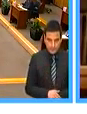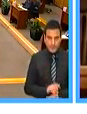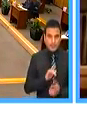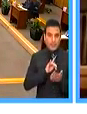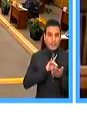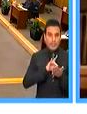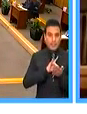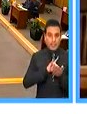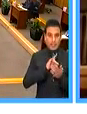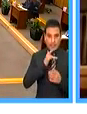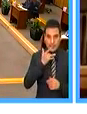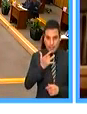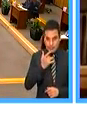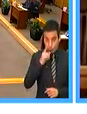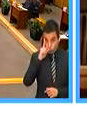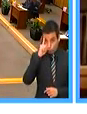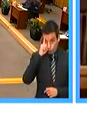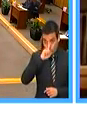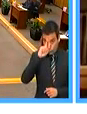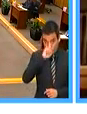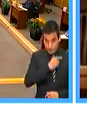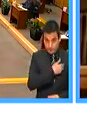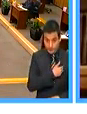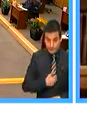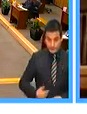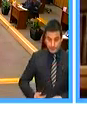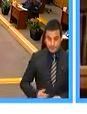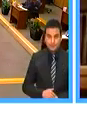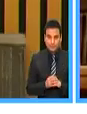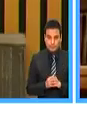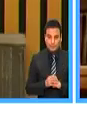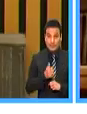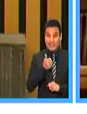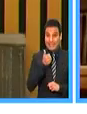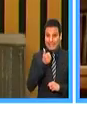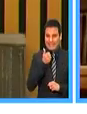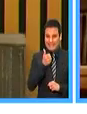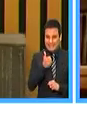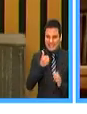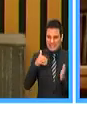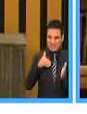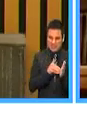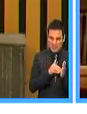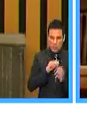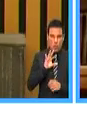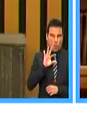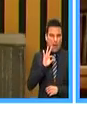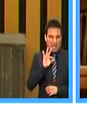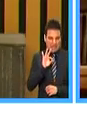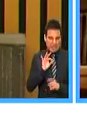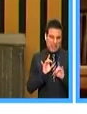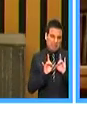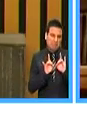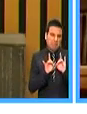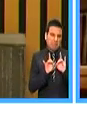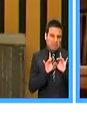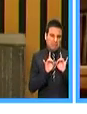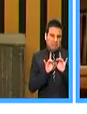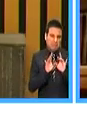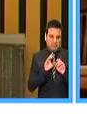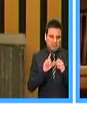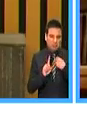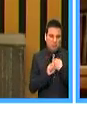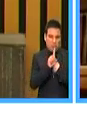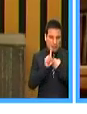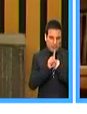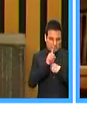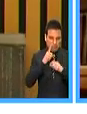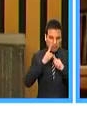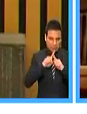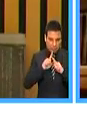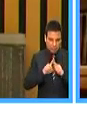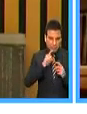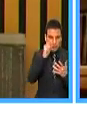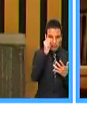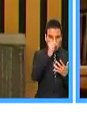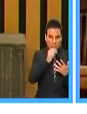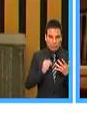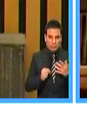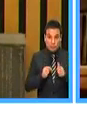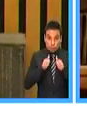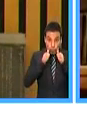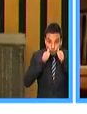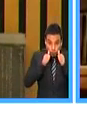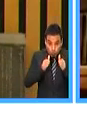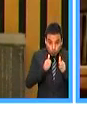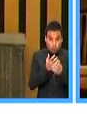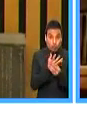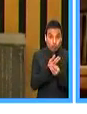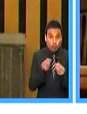mil candidatos que compitieron para los distintos puestos de elección popular, tanto a nivel federal como a nivel